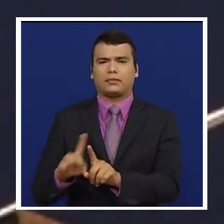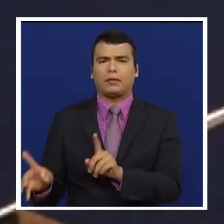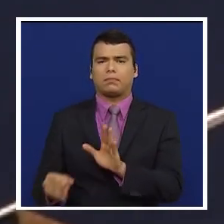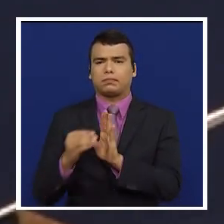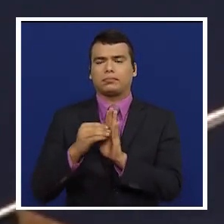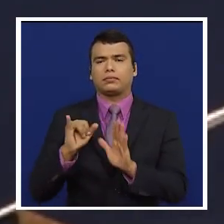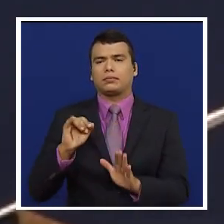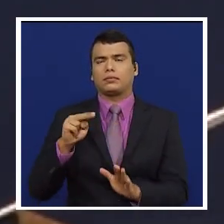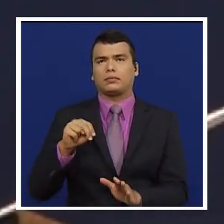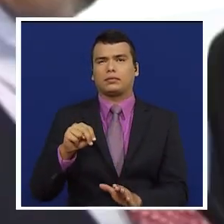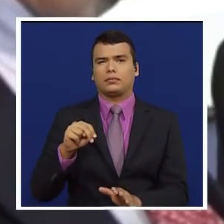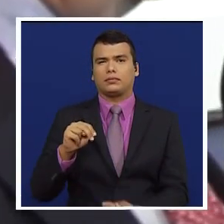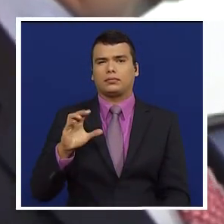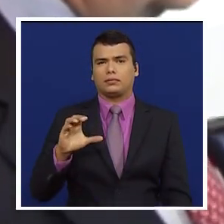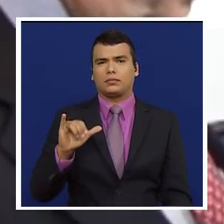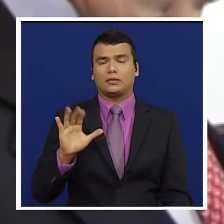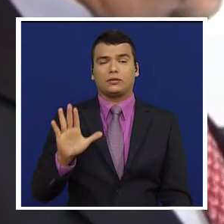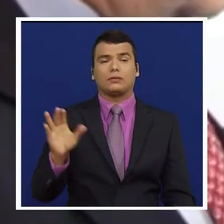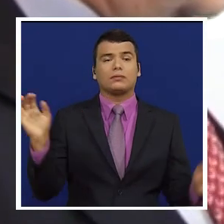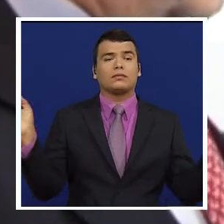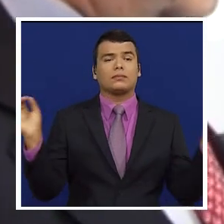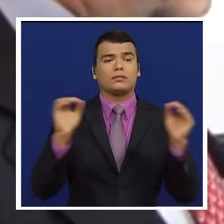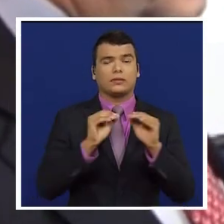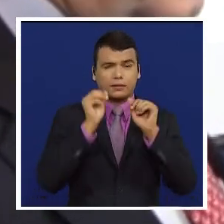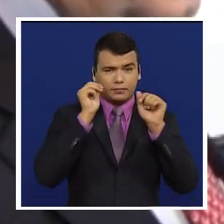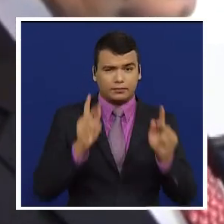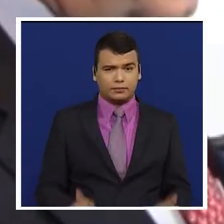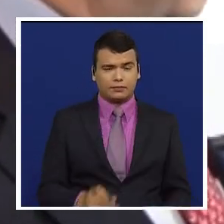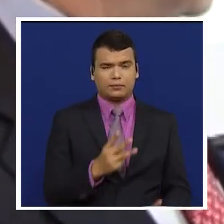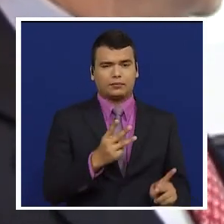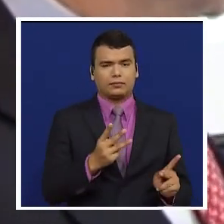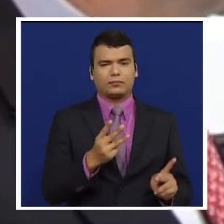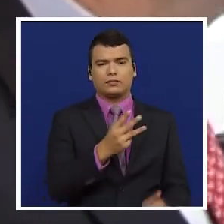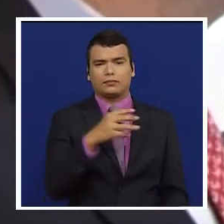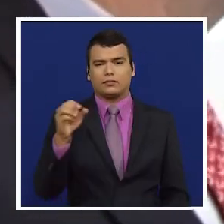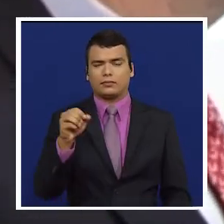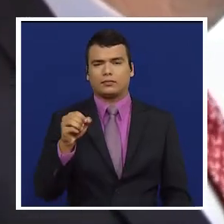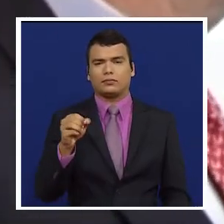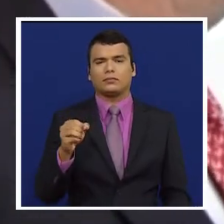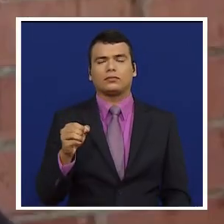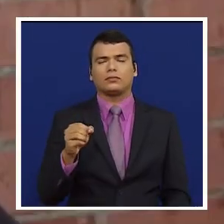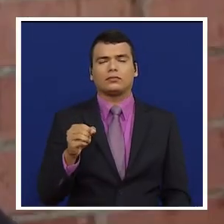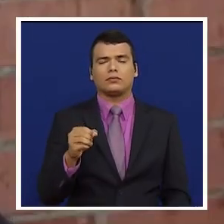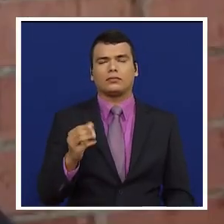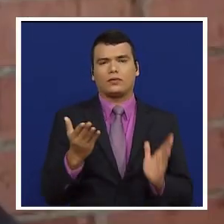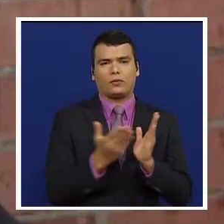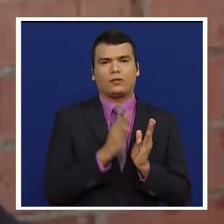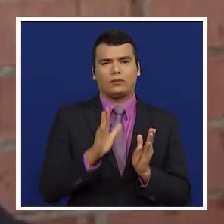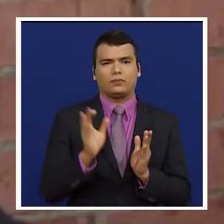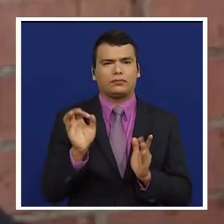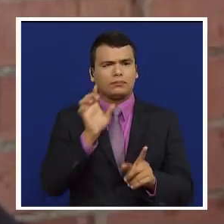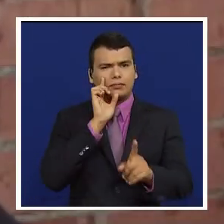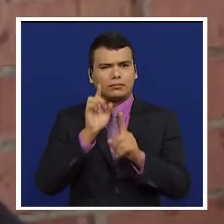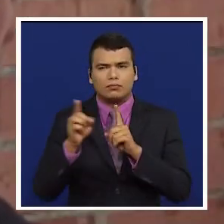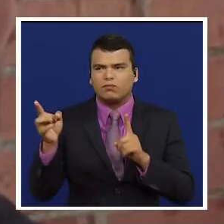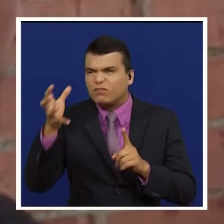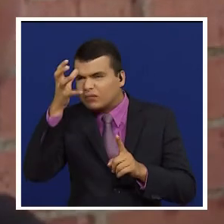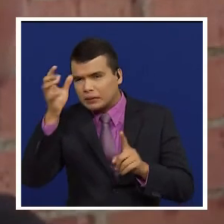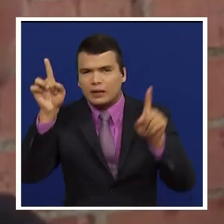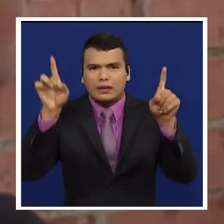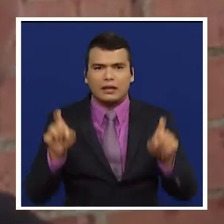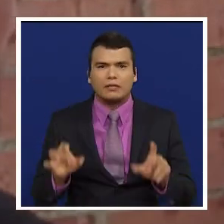ICI. Y estos son 300 jóvenes en total. Lo que buscamos es lograr conformar redes de conocimiento sobre